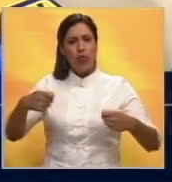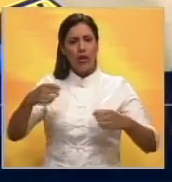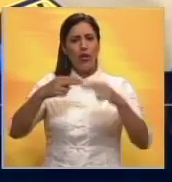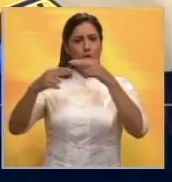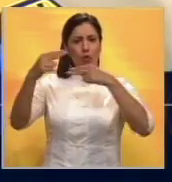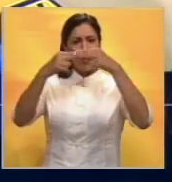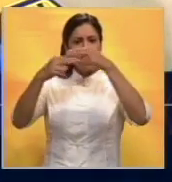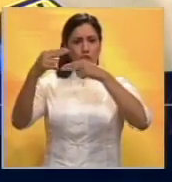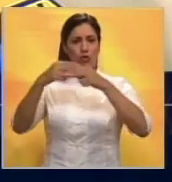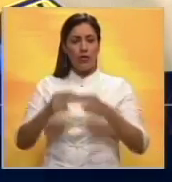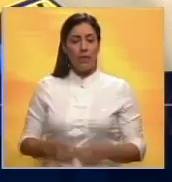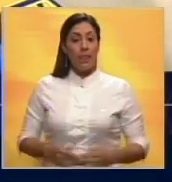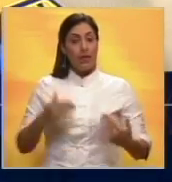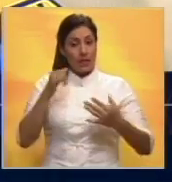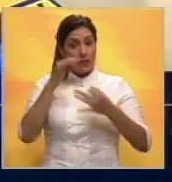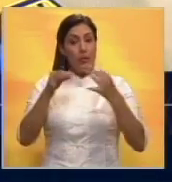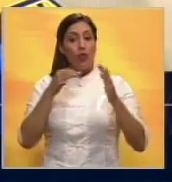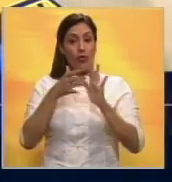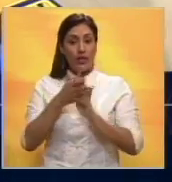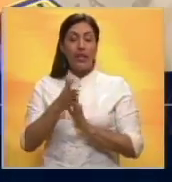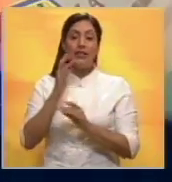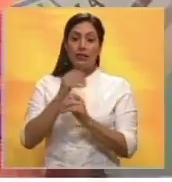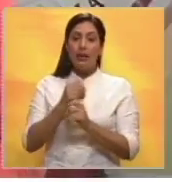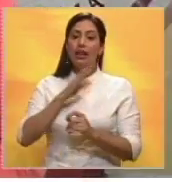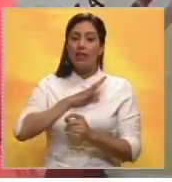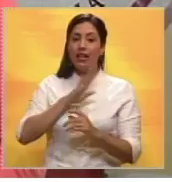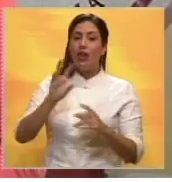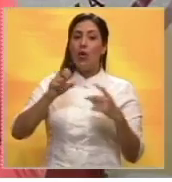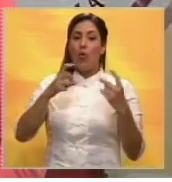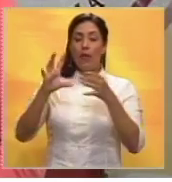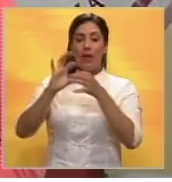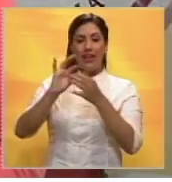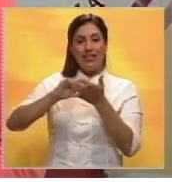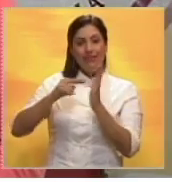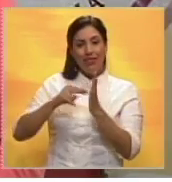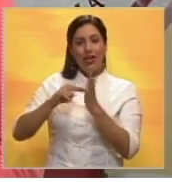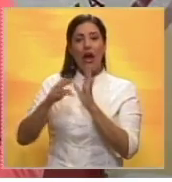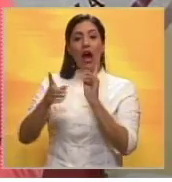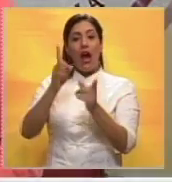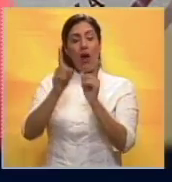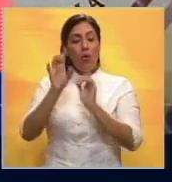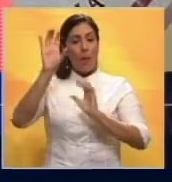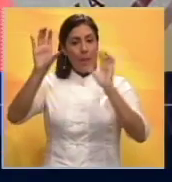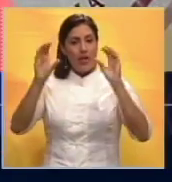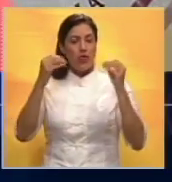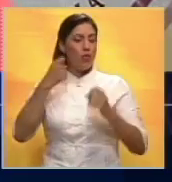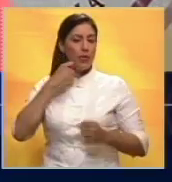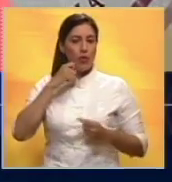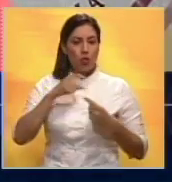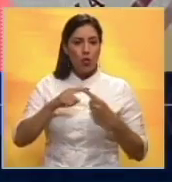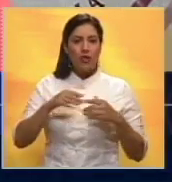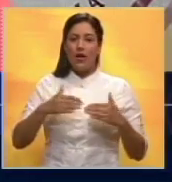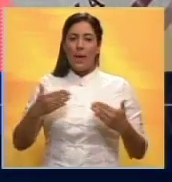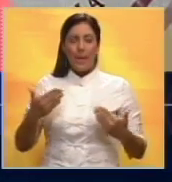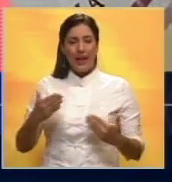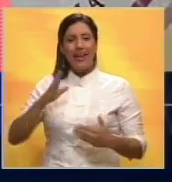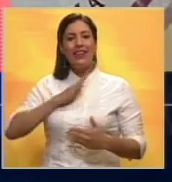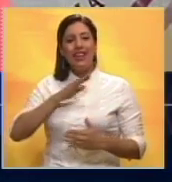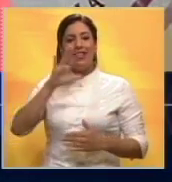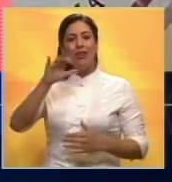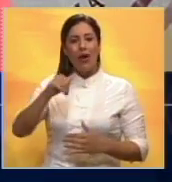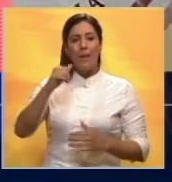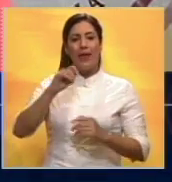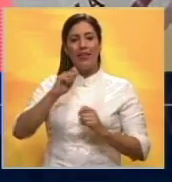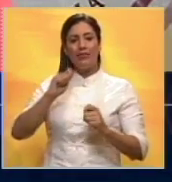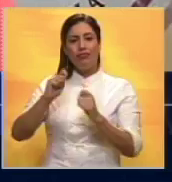esa actividad explicó gerson Hernández que esperan alcanzar alianzas estratégicas con algunos países como Rusia para tener acceso